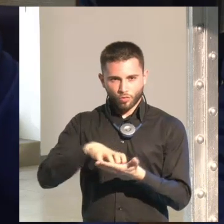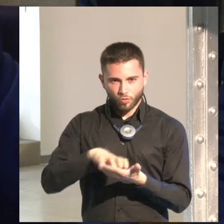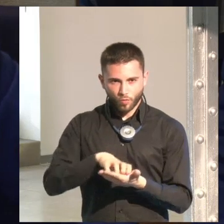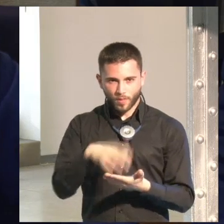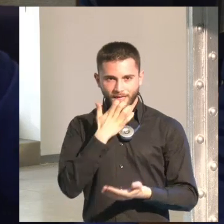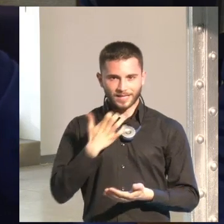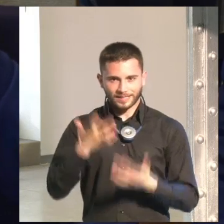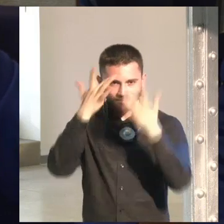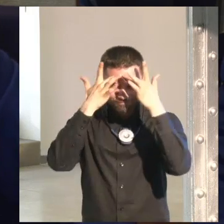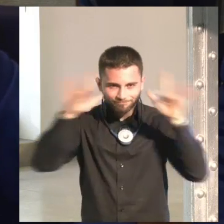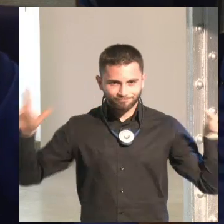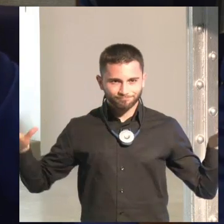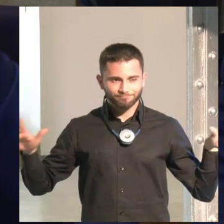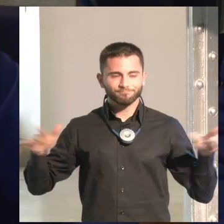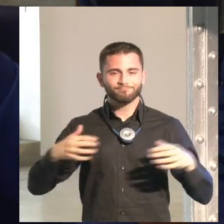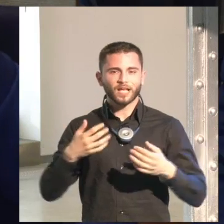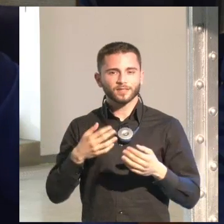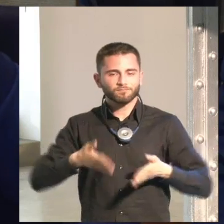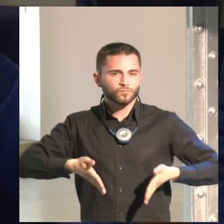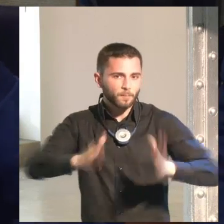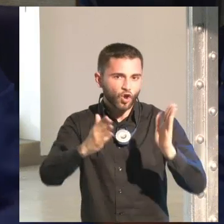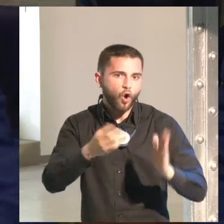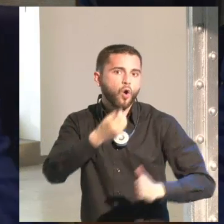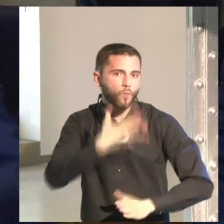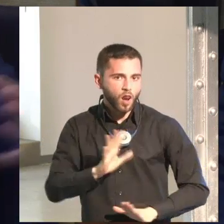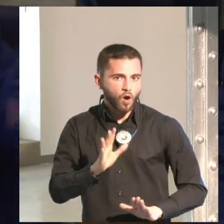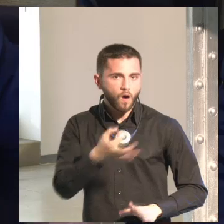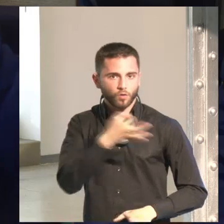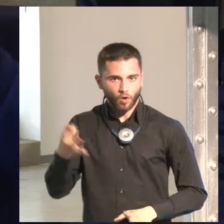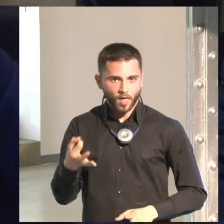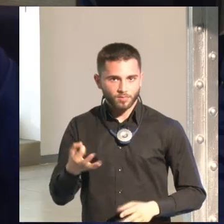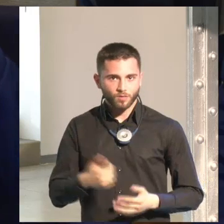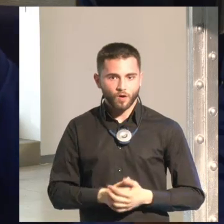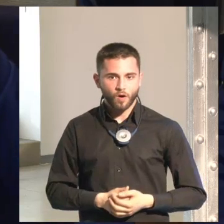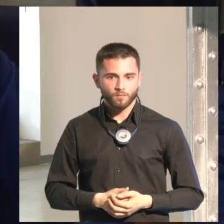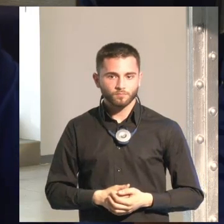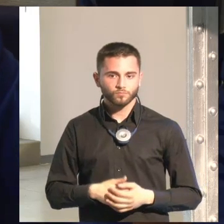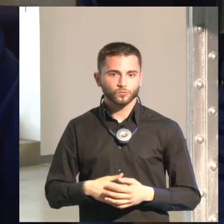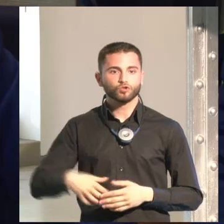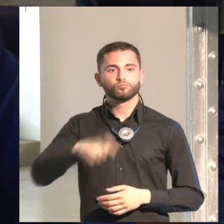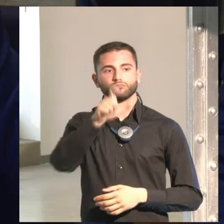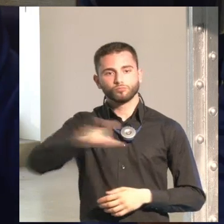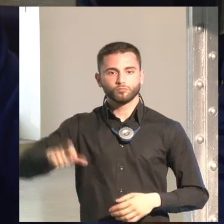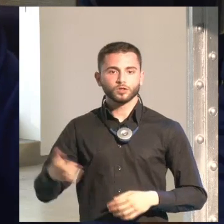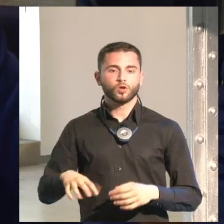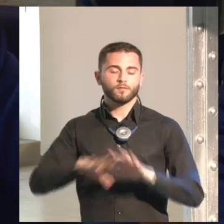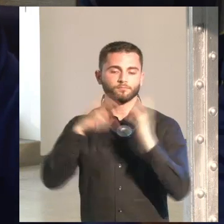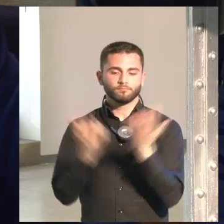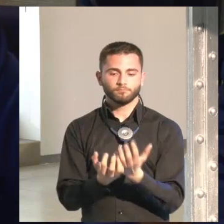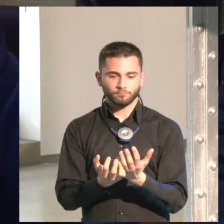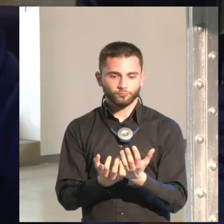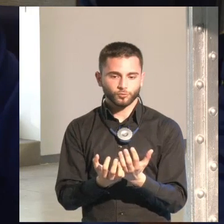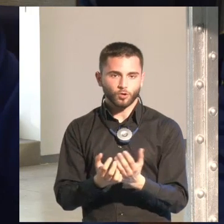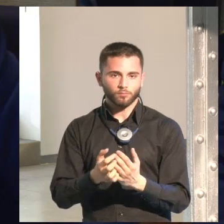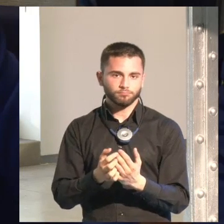el camino de concienciar es un camino adecuado o es un camino que debemos decidir entre los agentes del ecosistema, o cuál deberían ser los siguientes